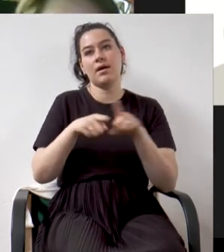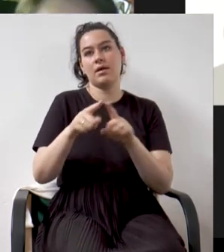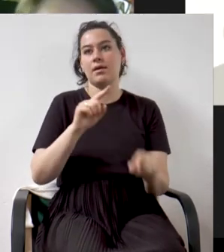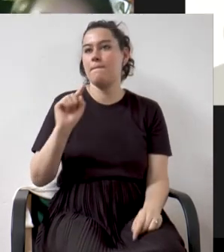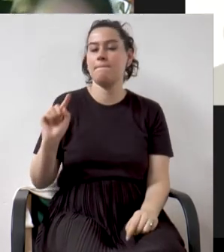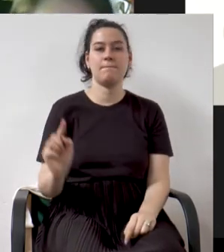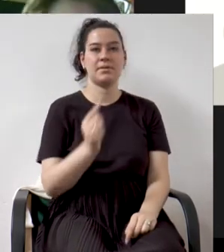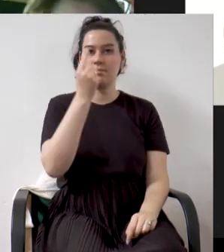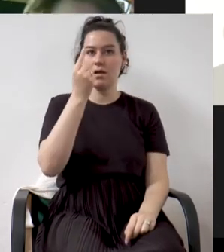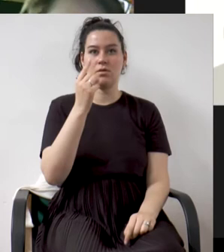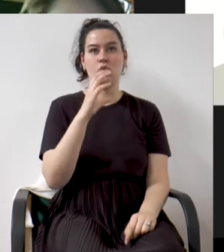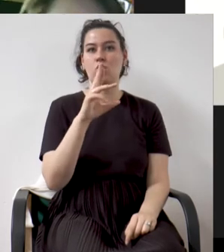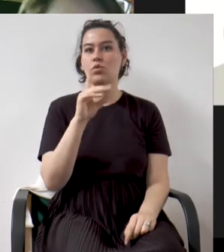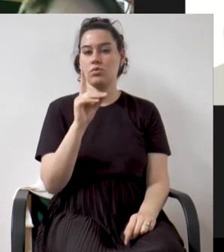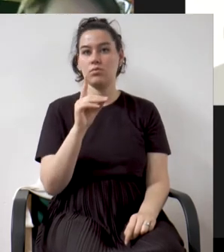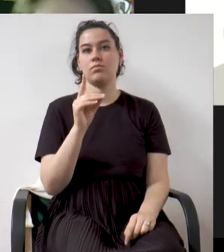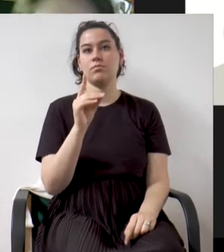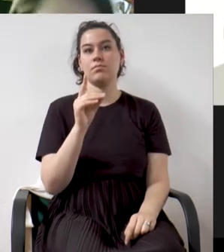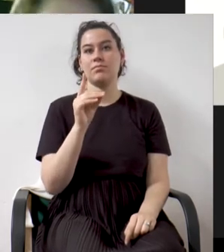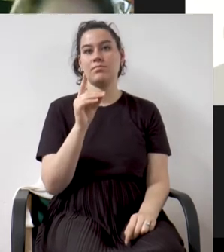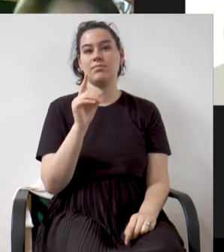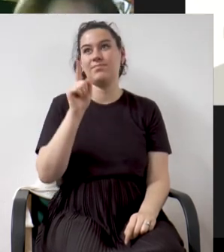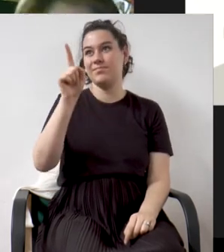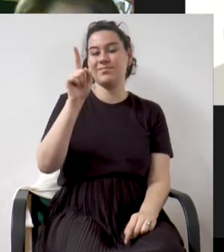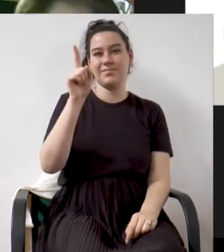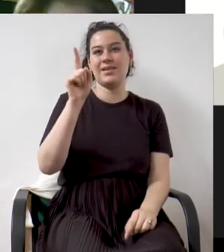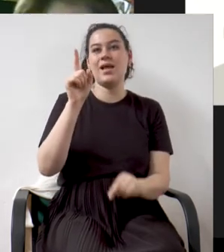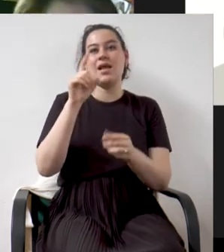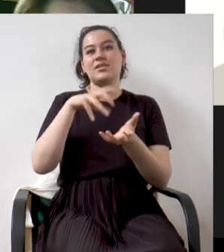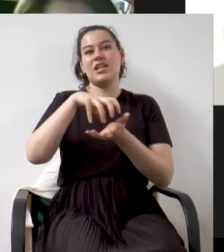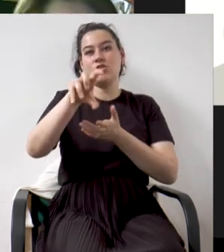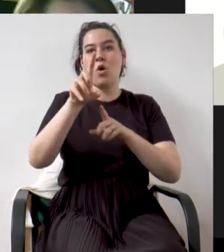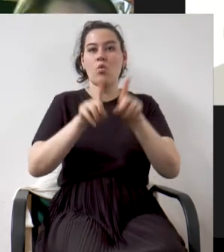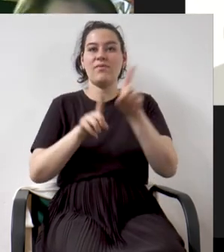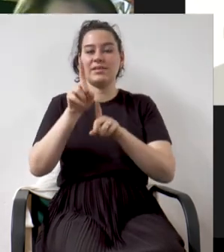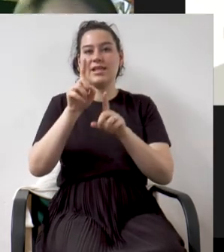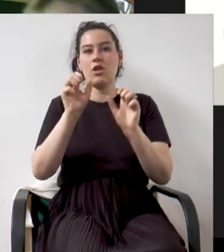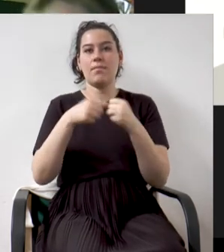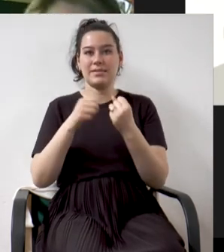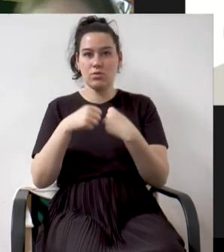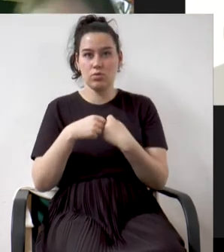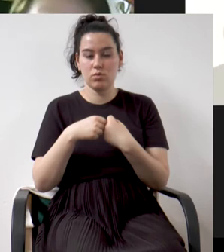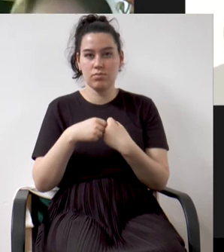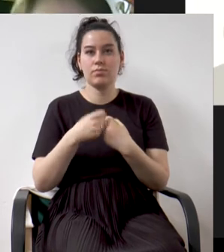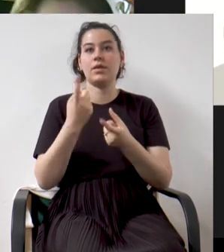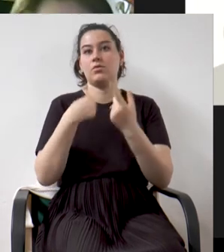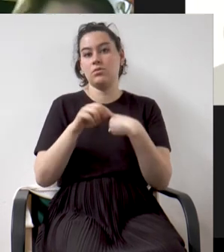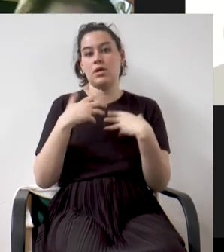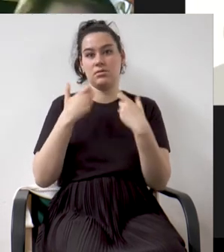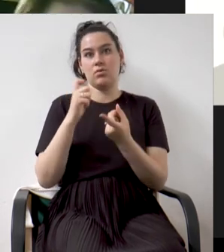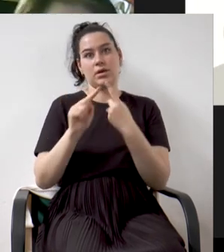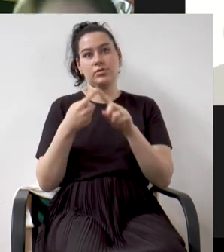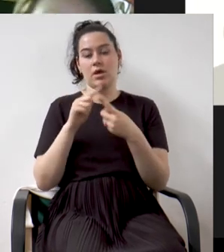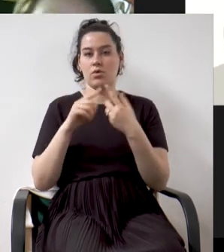CUP, del Centro Universitario de Paysandú, hace años que están en Paysandú. Y con el área salud tienen muchísimo que ver.